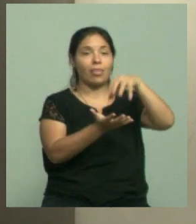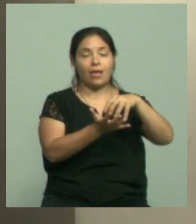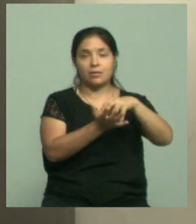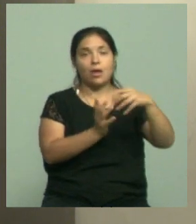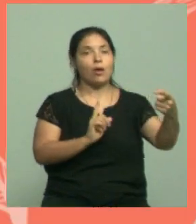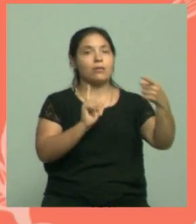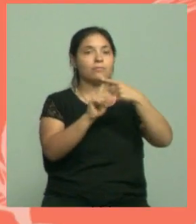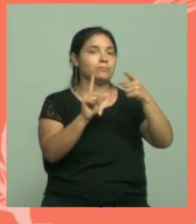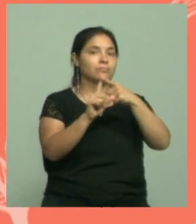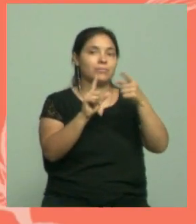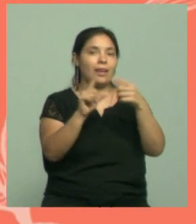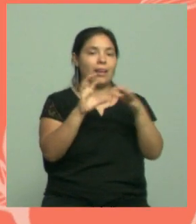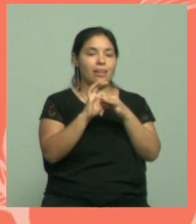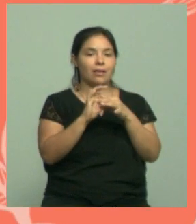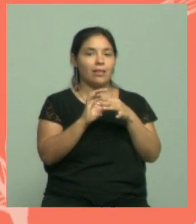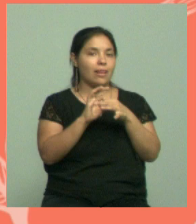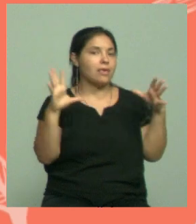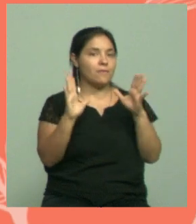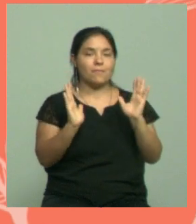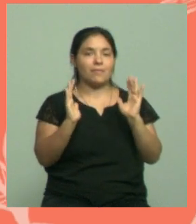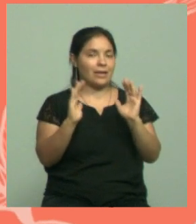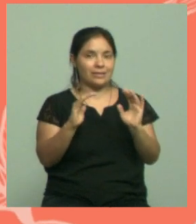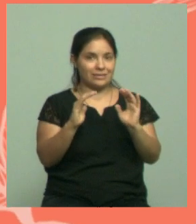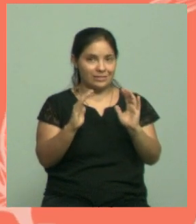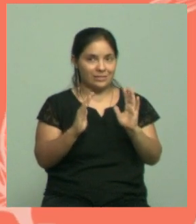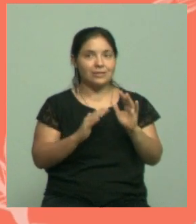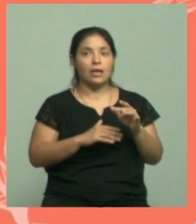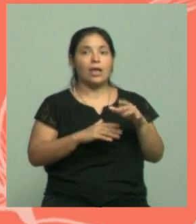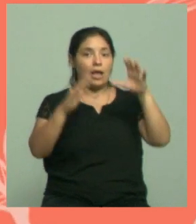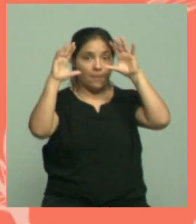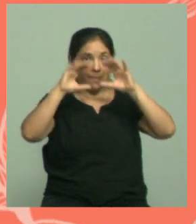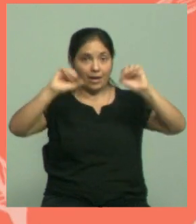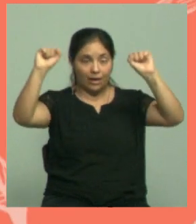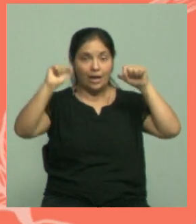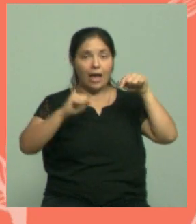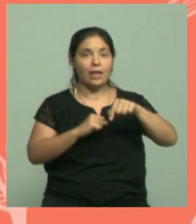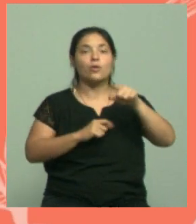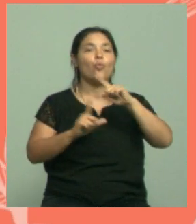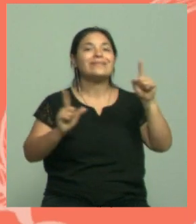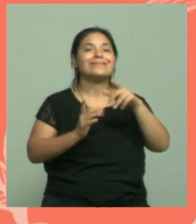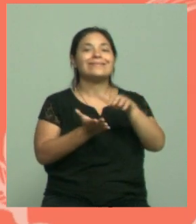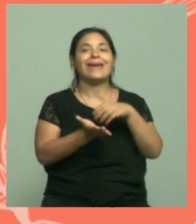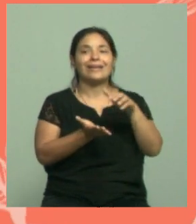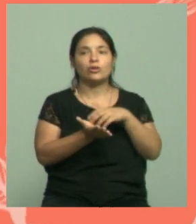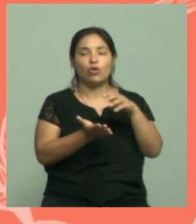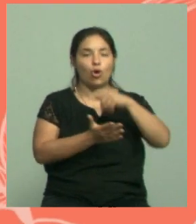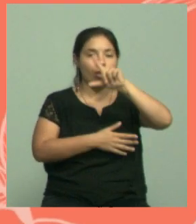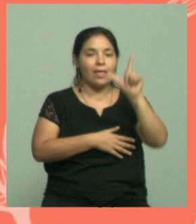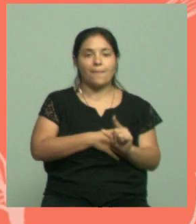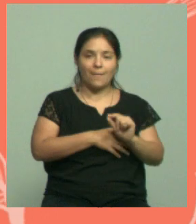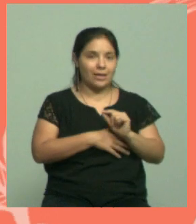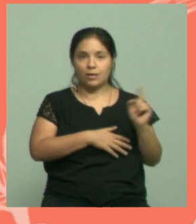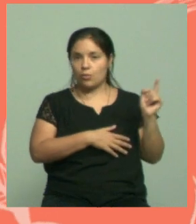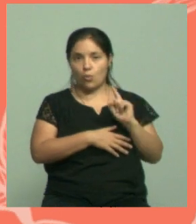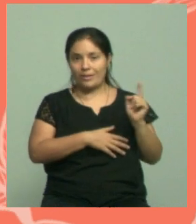diplomática, lo cual, si bien las embajadas no son como un territorio del país al que